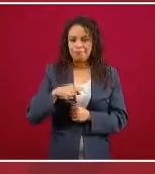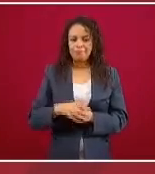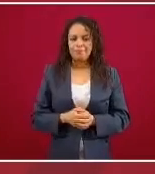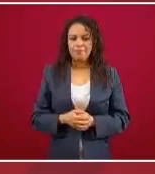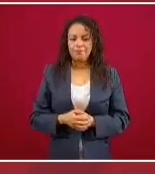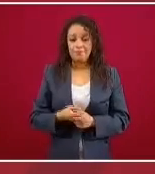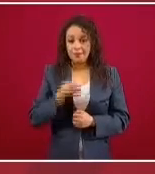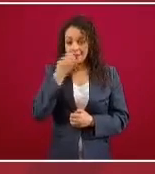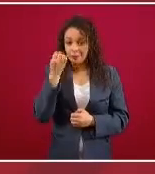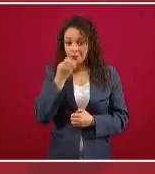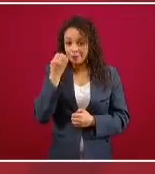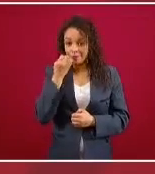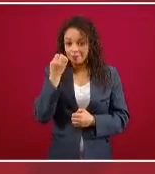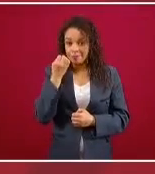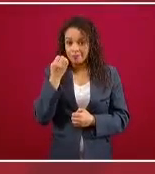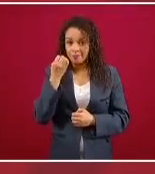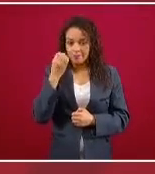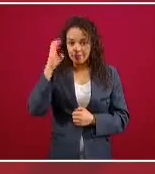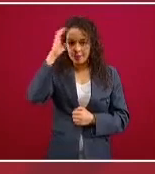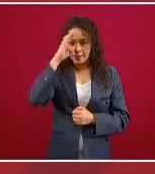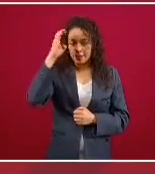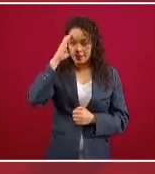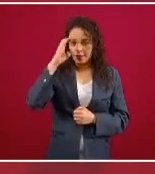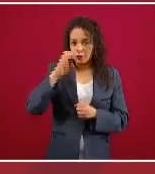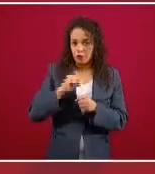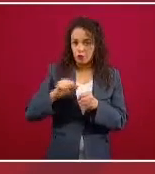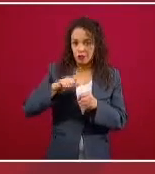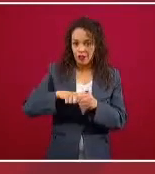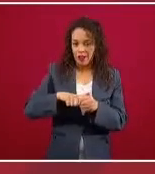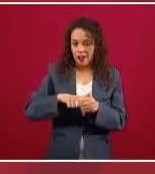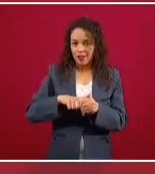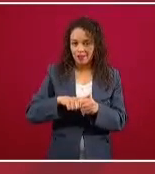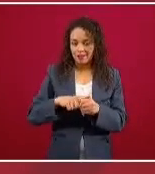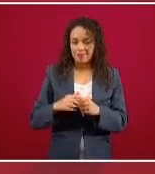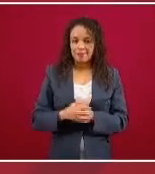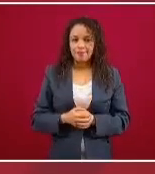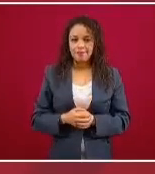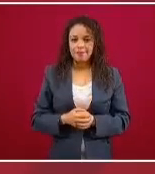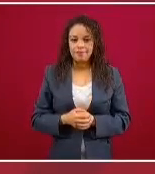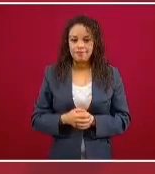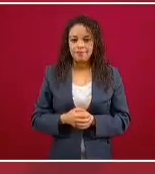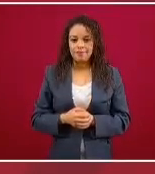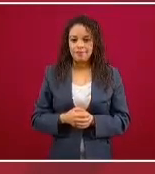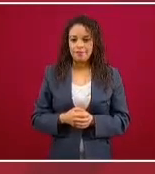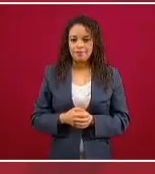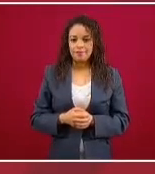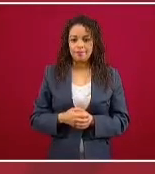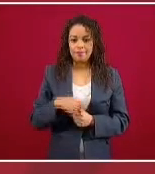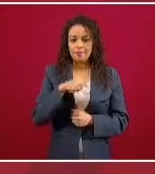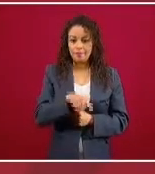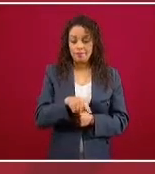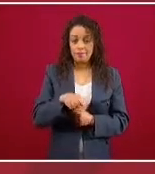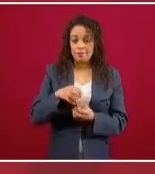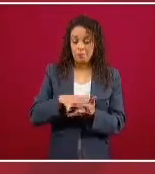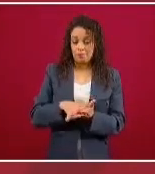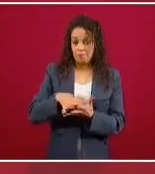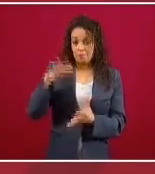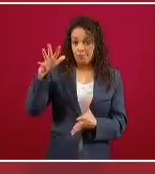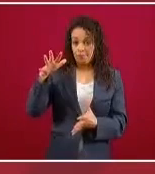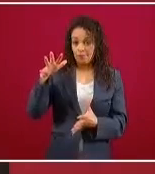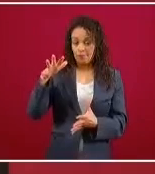cuando se estudiaba ciencias sociales, de que la acumulación de capital se producía